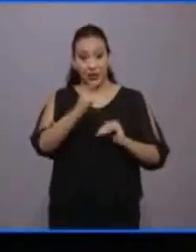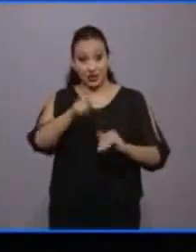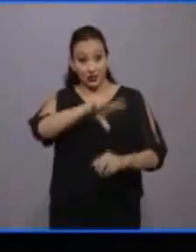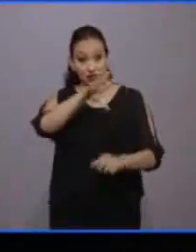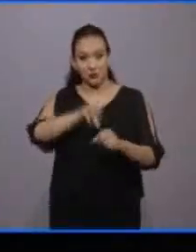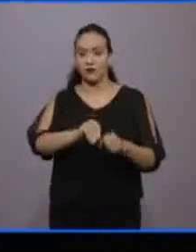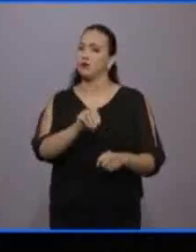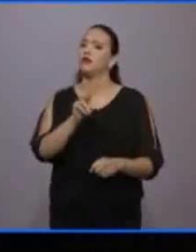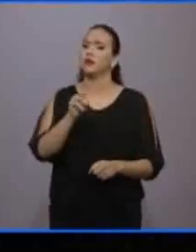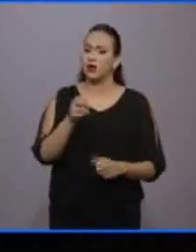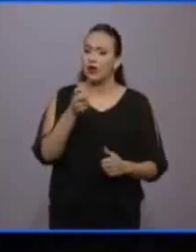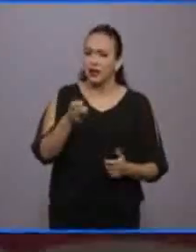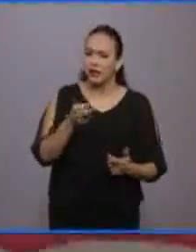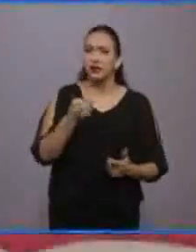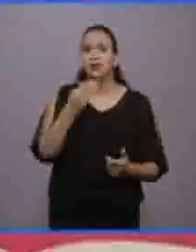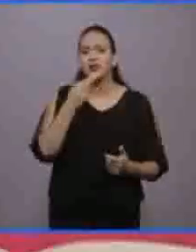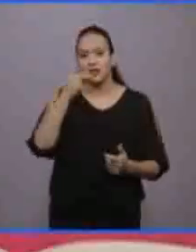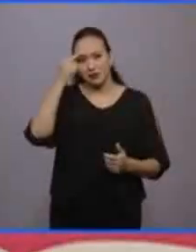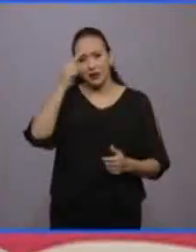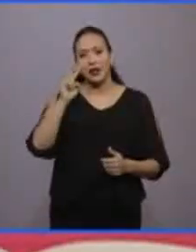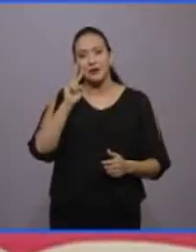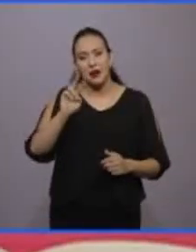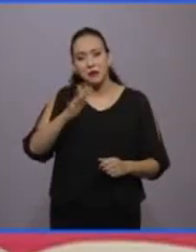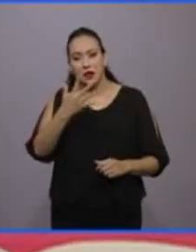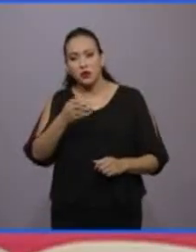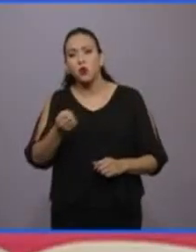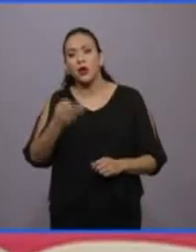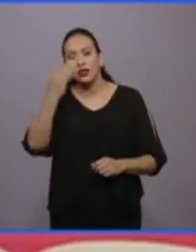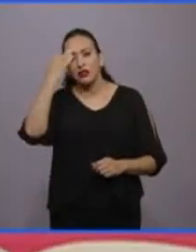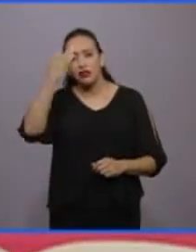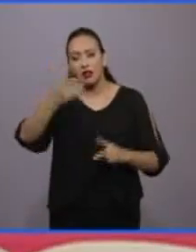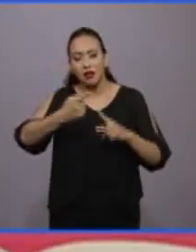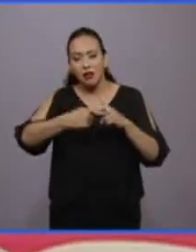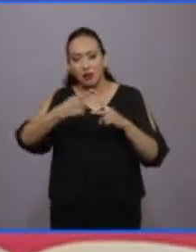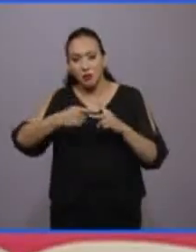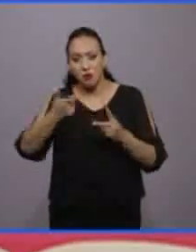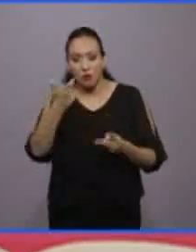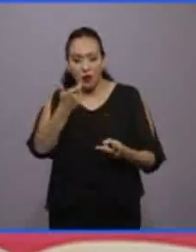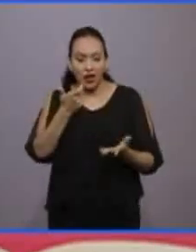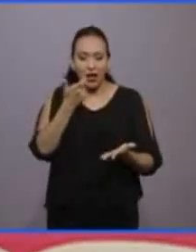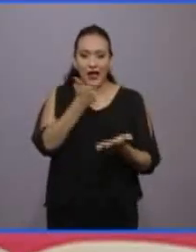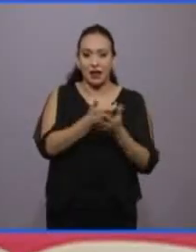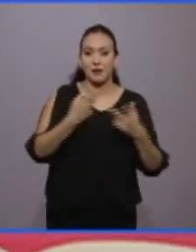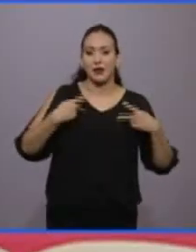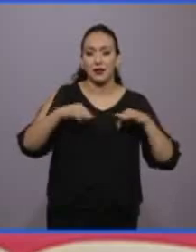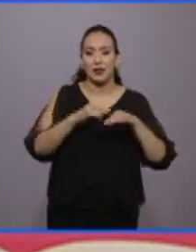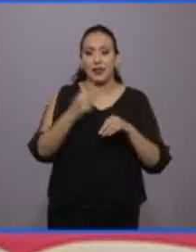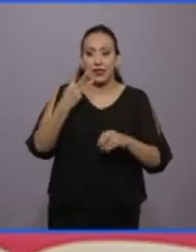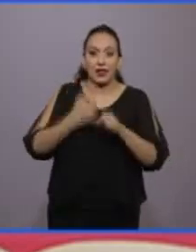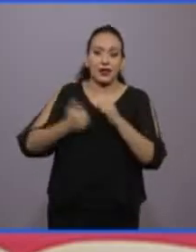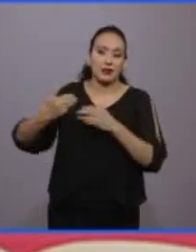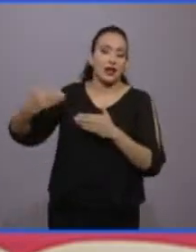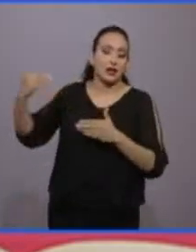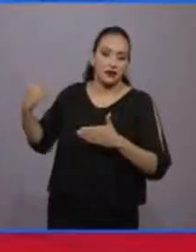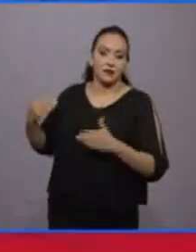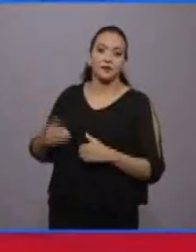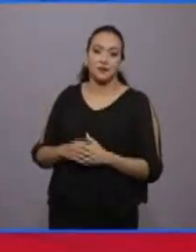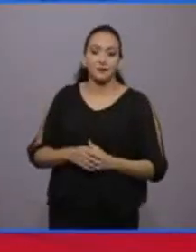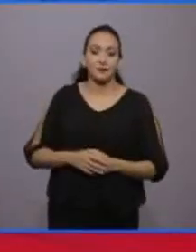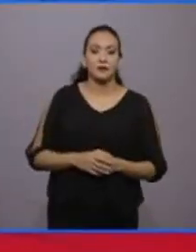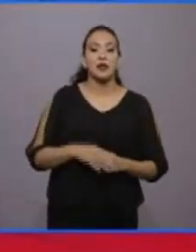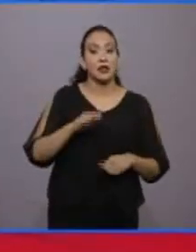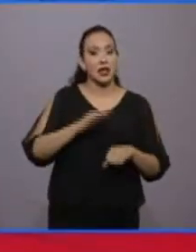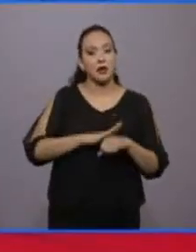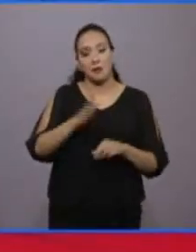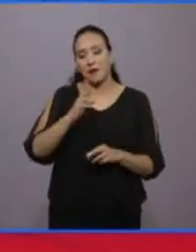pues permite tomar en cuenta el promedio de la cantidad entregada al trabajador durante los últimos 3 años, optando por la que más